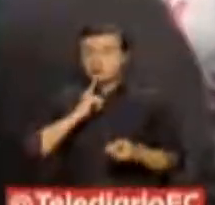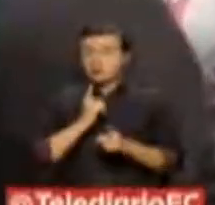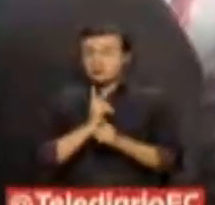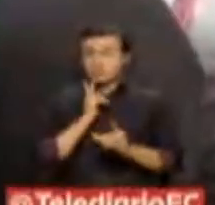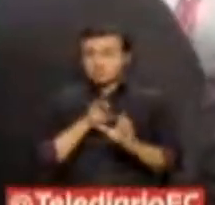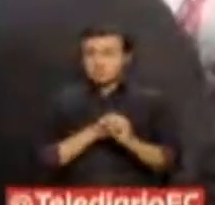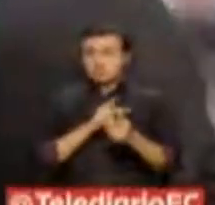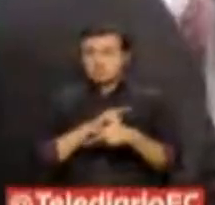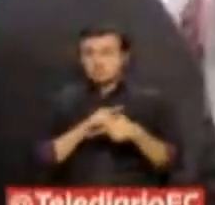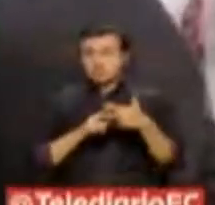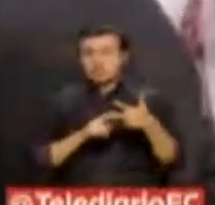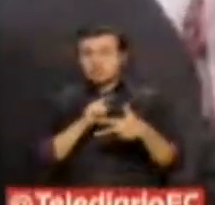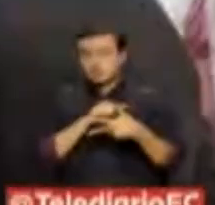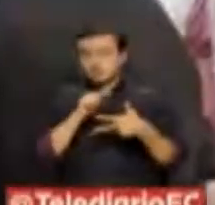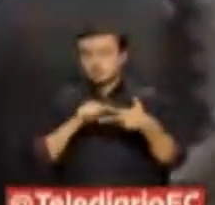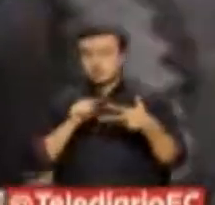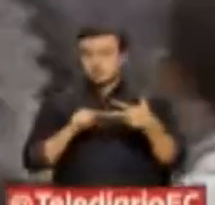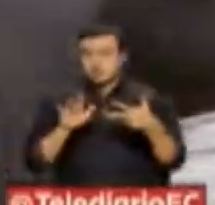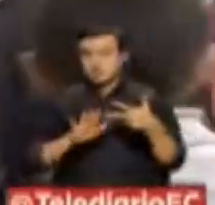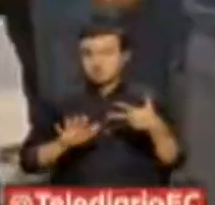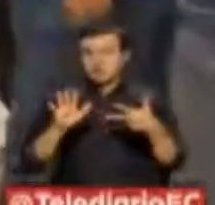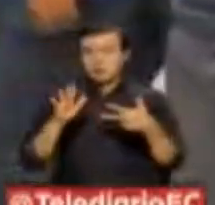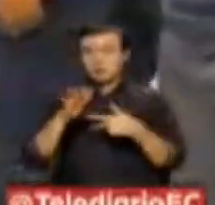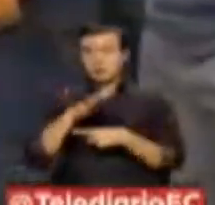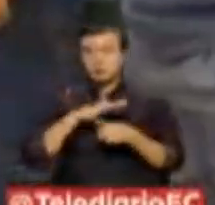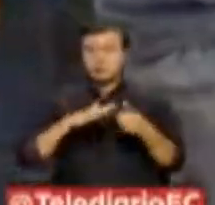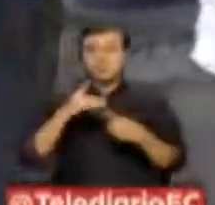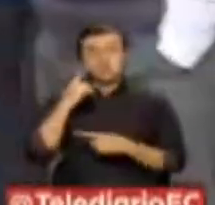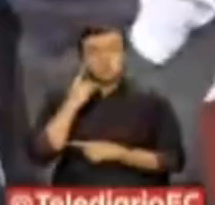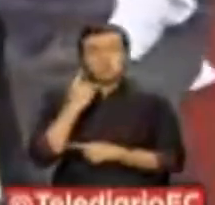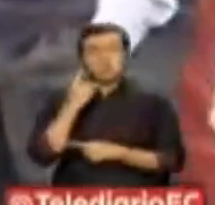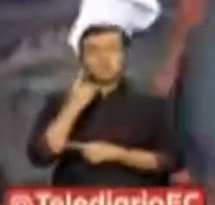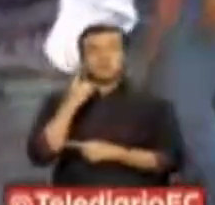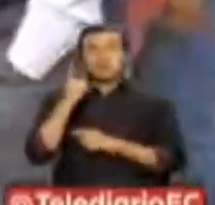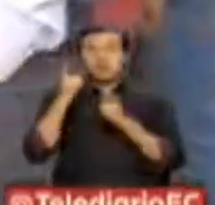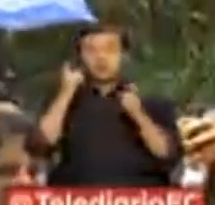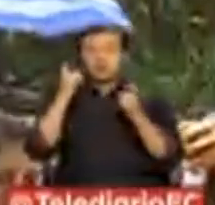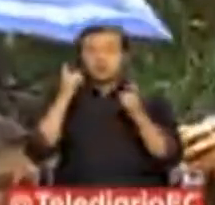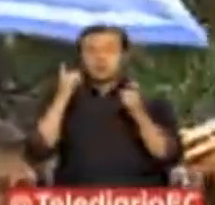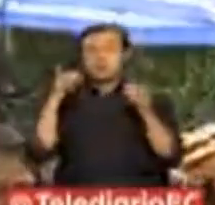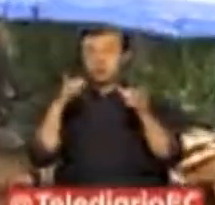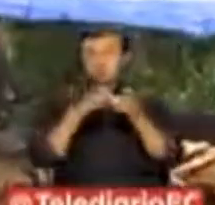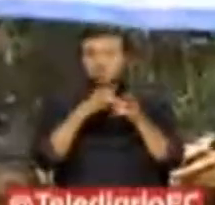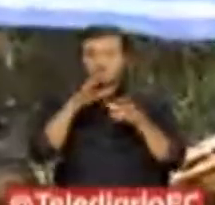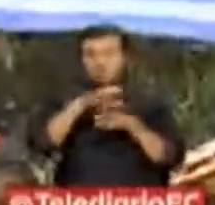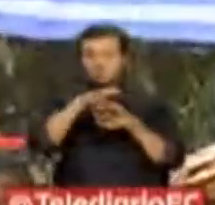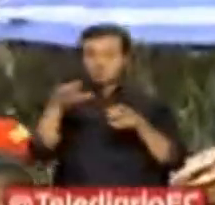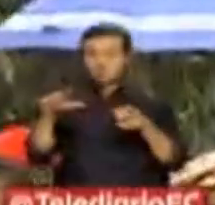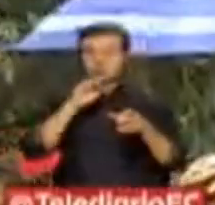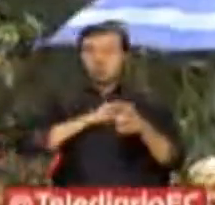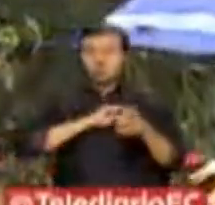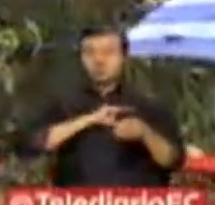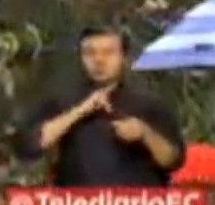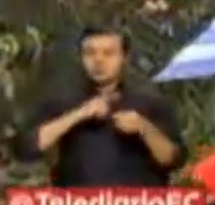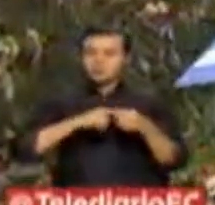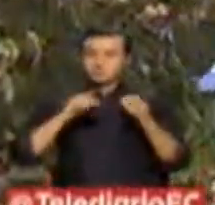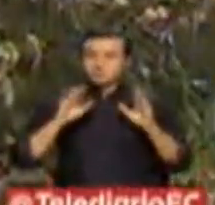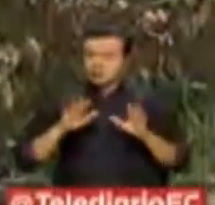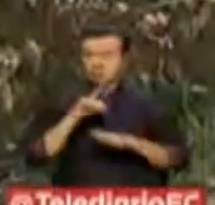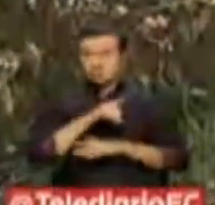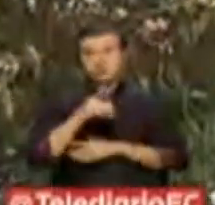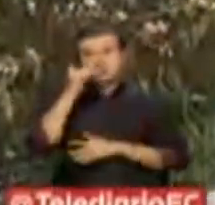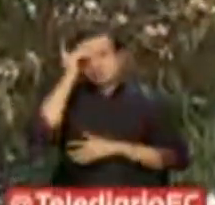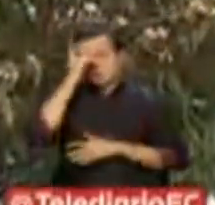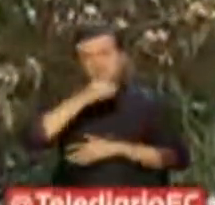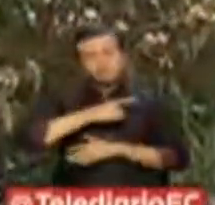cita en tres puntos de la capital en el parque bicentenario en la agencia de regulación y en los exteriores del municipio de quito ellos